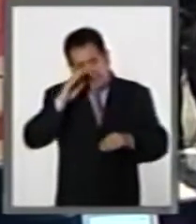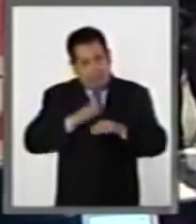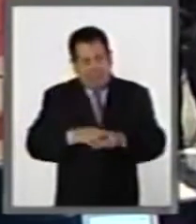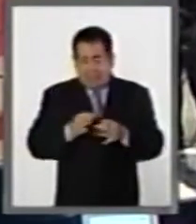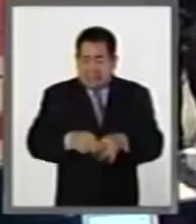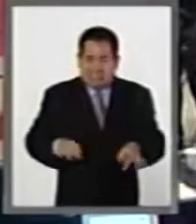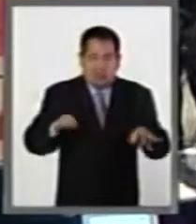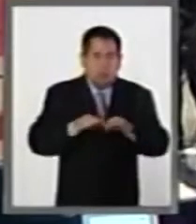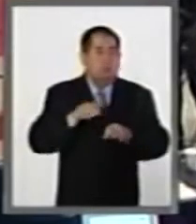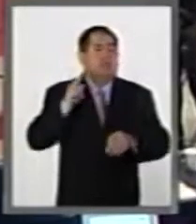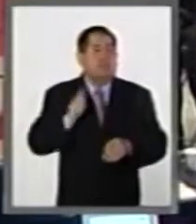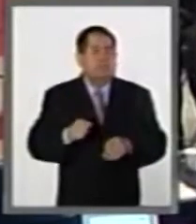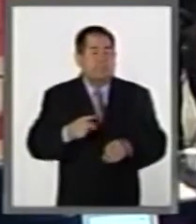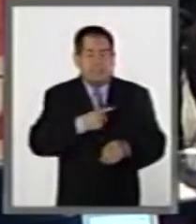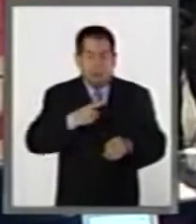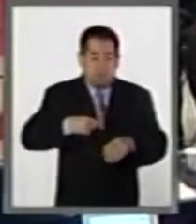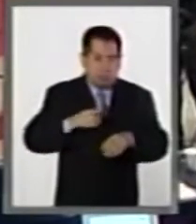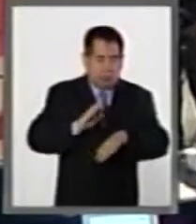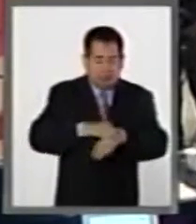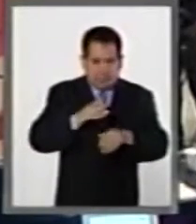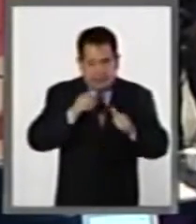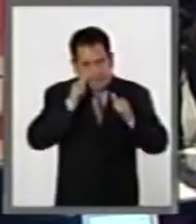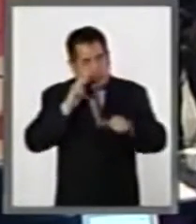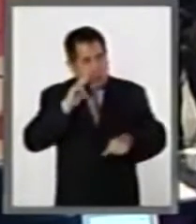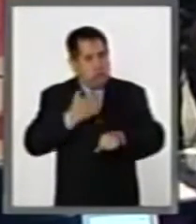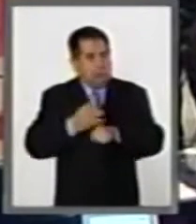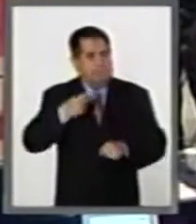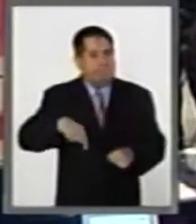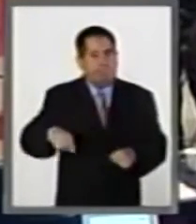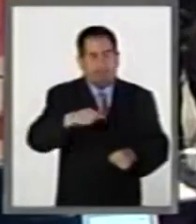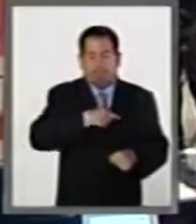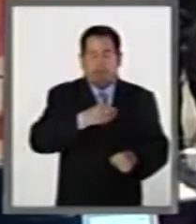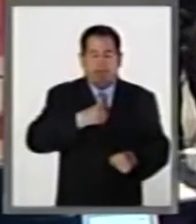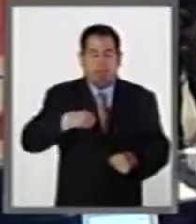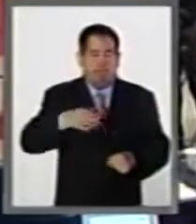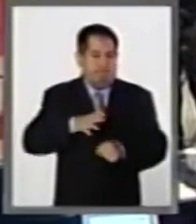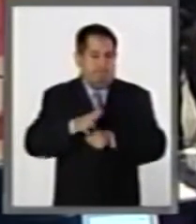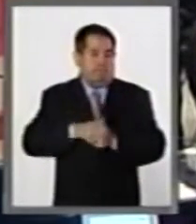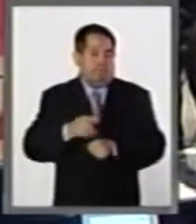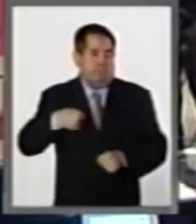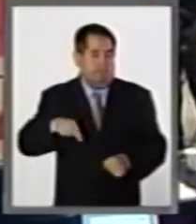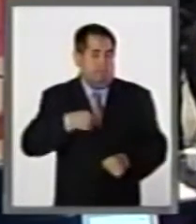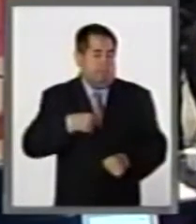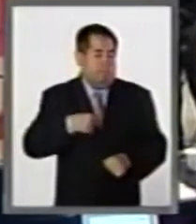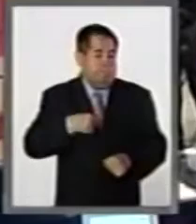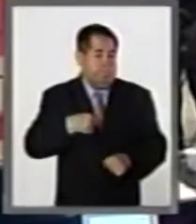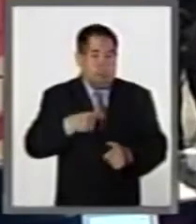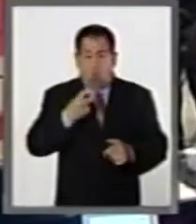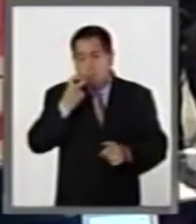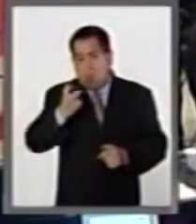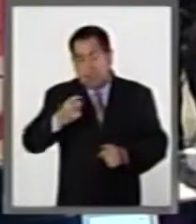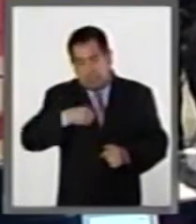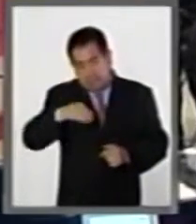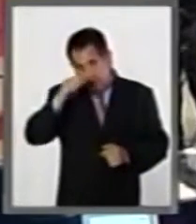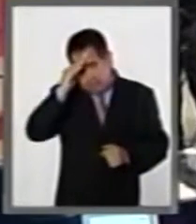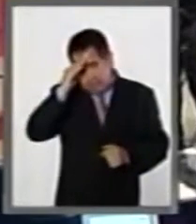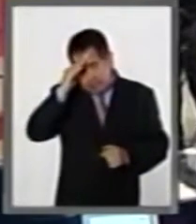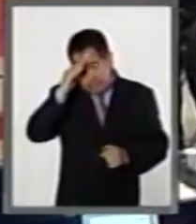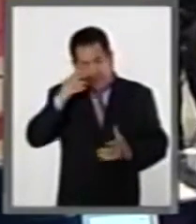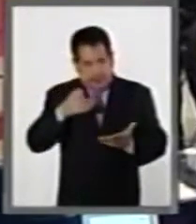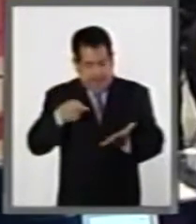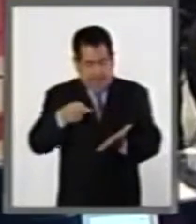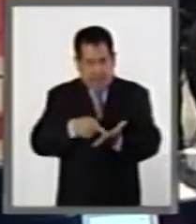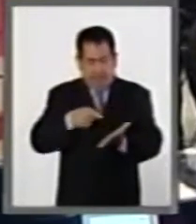situación y debemos asumir la parte de responsabilidad que nos corresponde. Por lo tanto, el